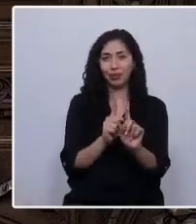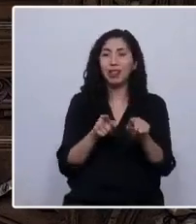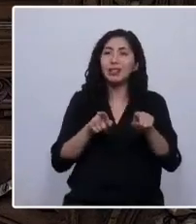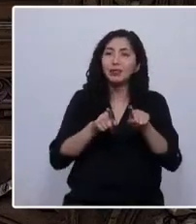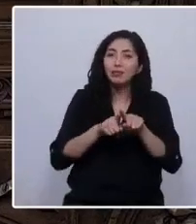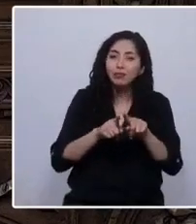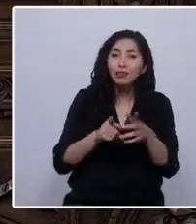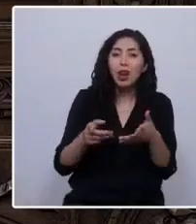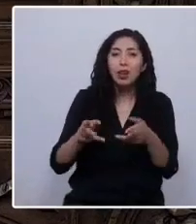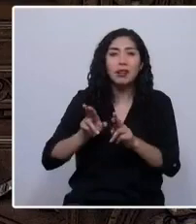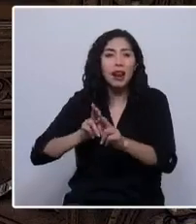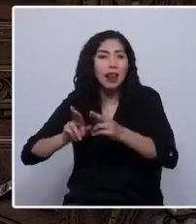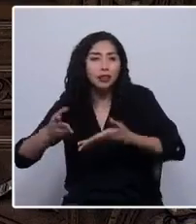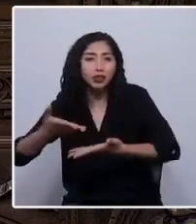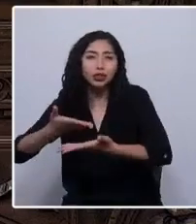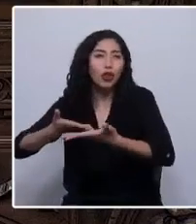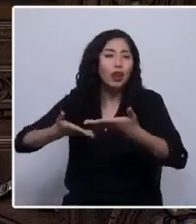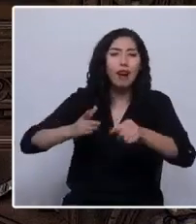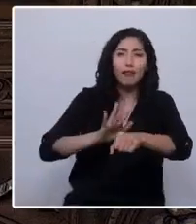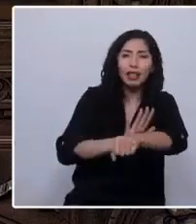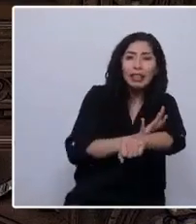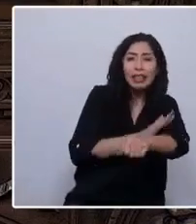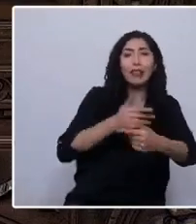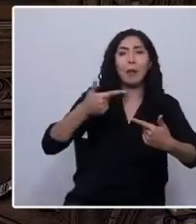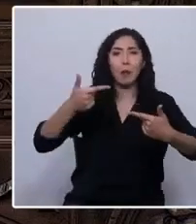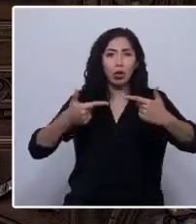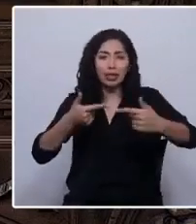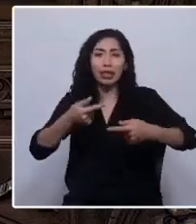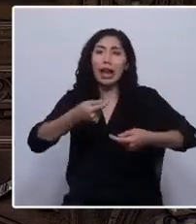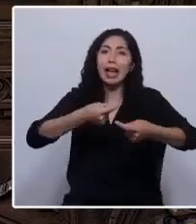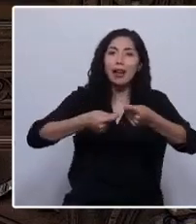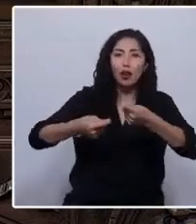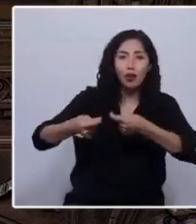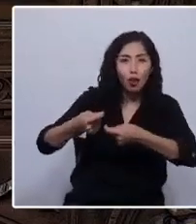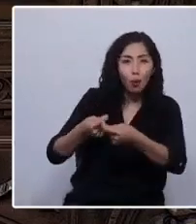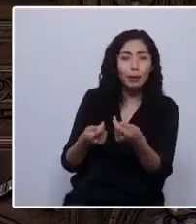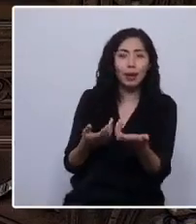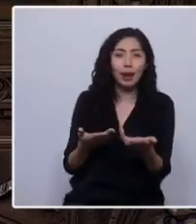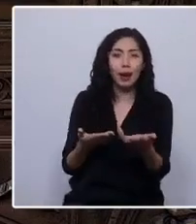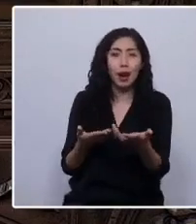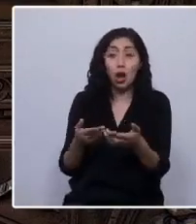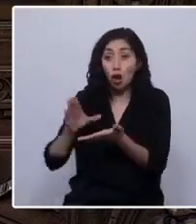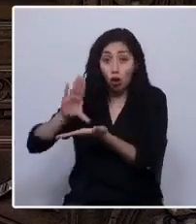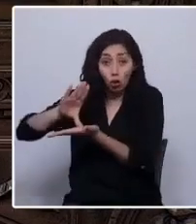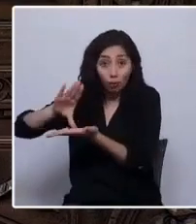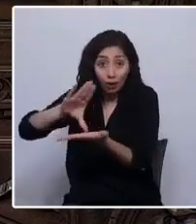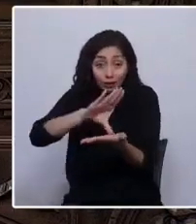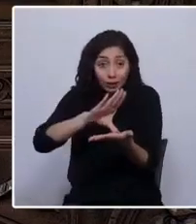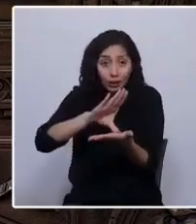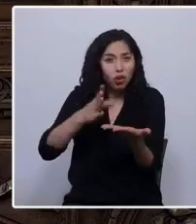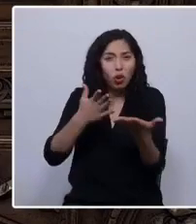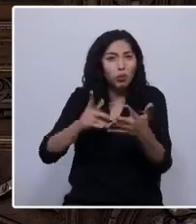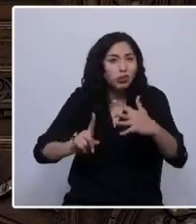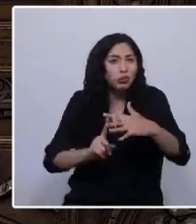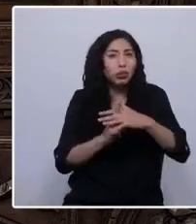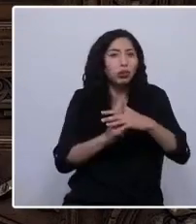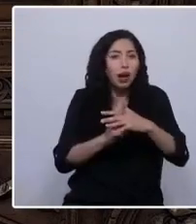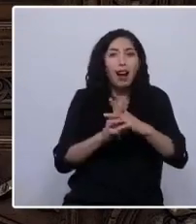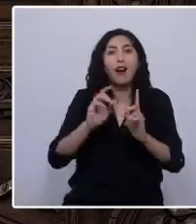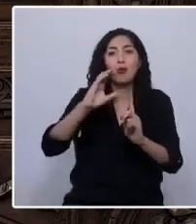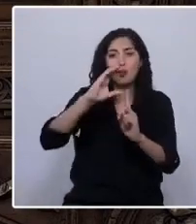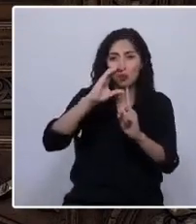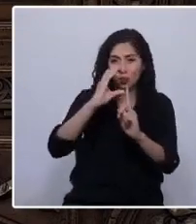de relaciones afectivas, políticas, económicas. Los países se fundan en prácticas